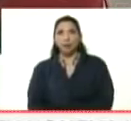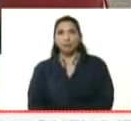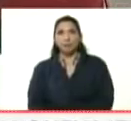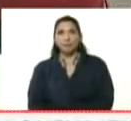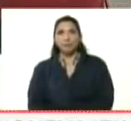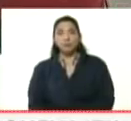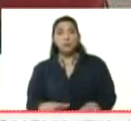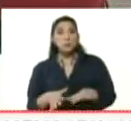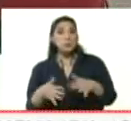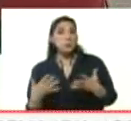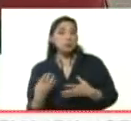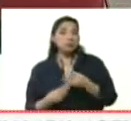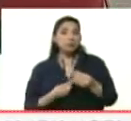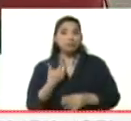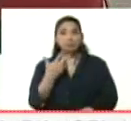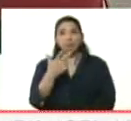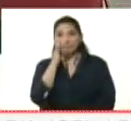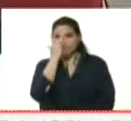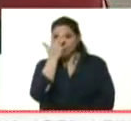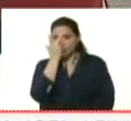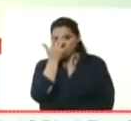¿Y cuándo se hizo? El 3 de febrero.